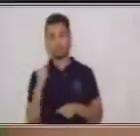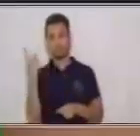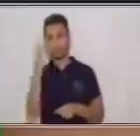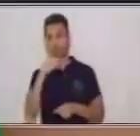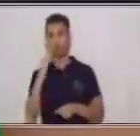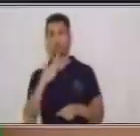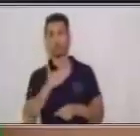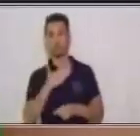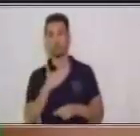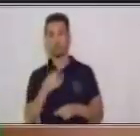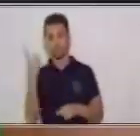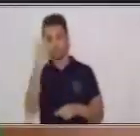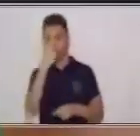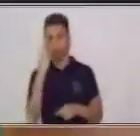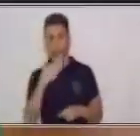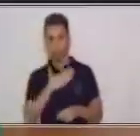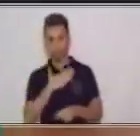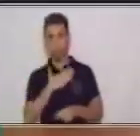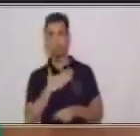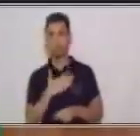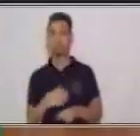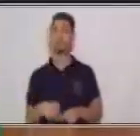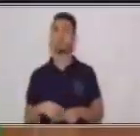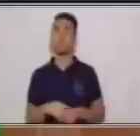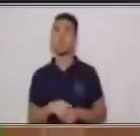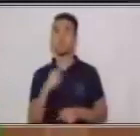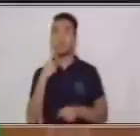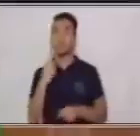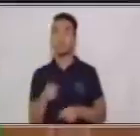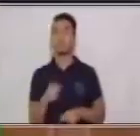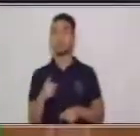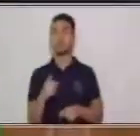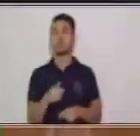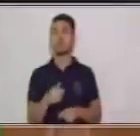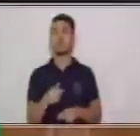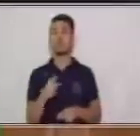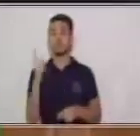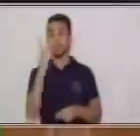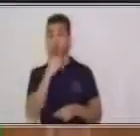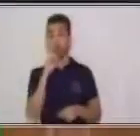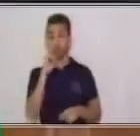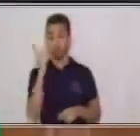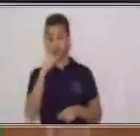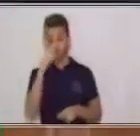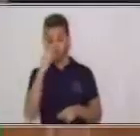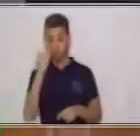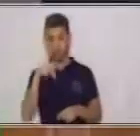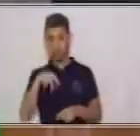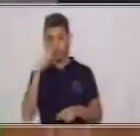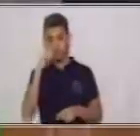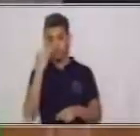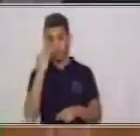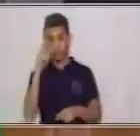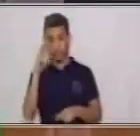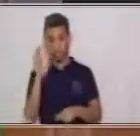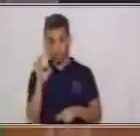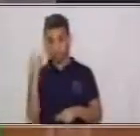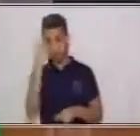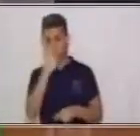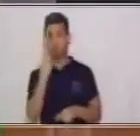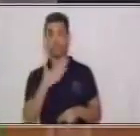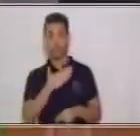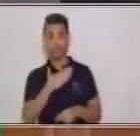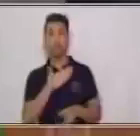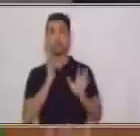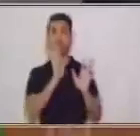cuaderno. La primera clasificación es por su formación o estructura. Y aquí se clasifican en dos,